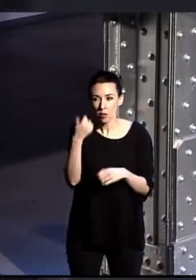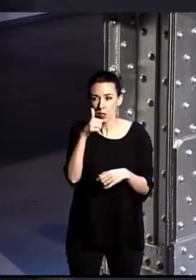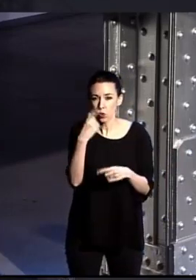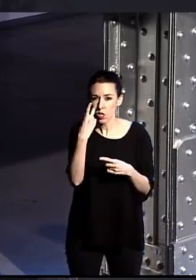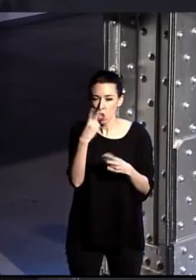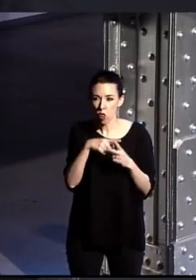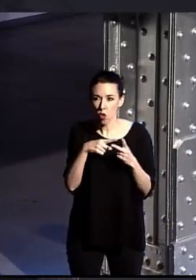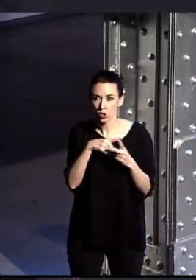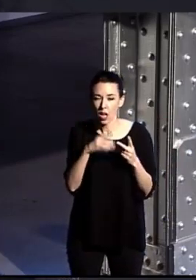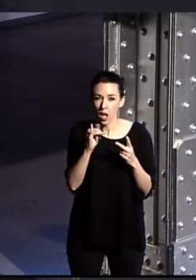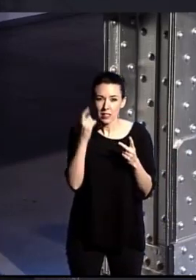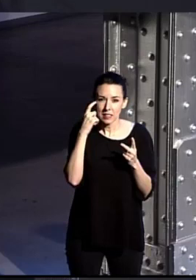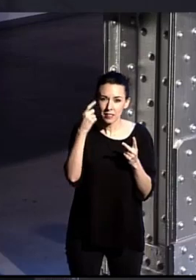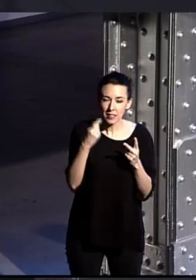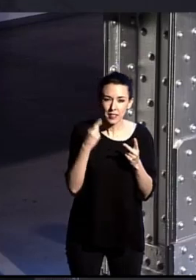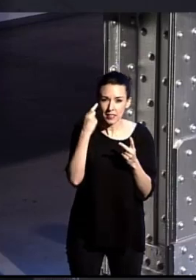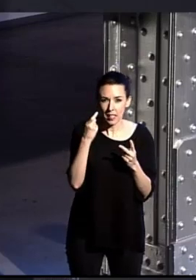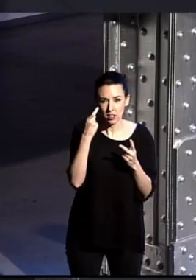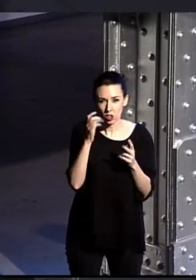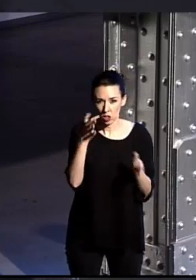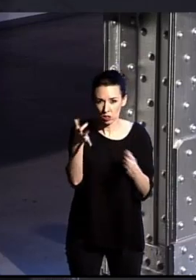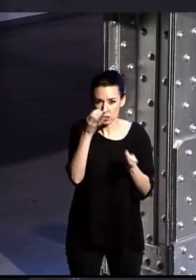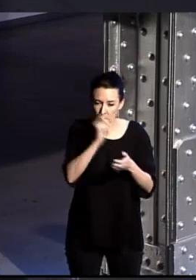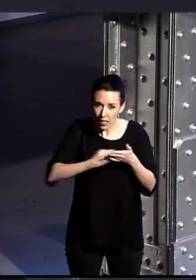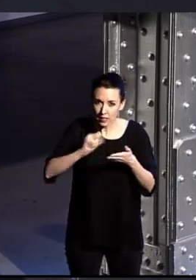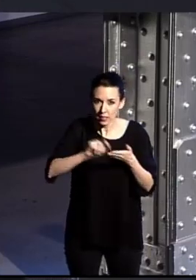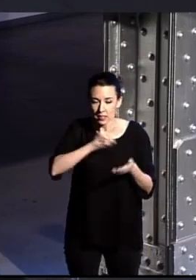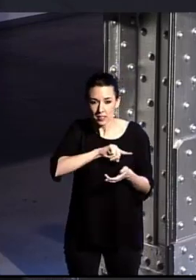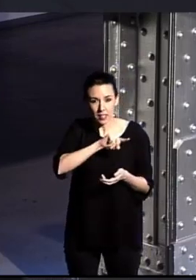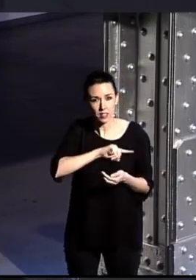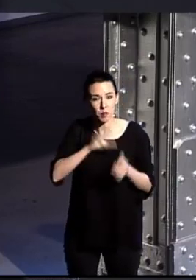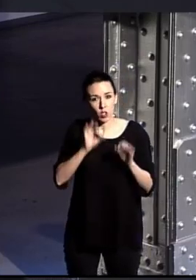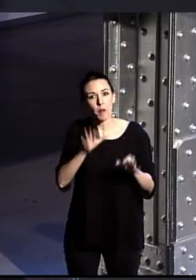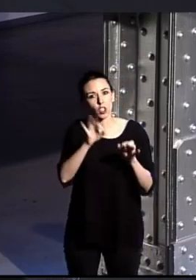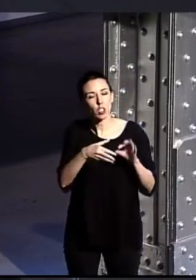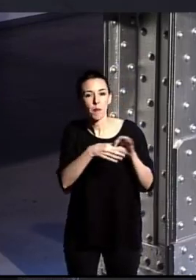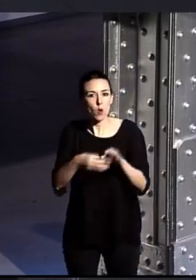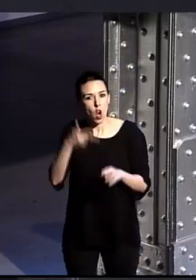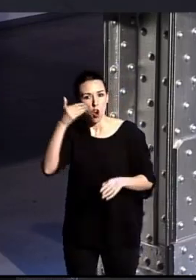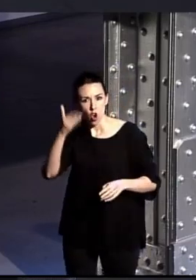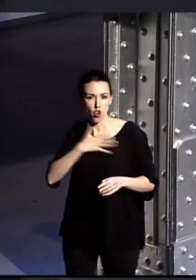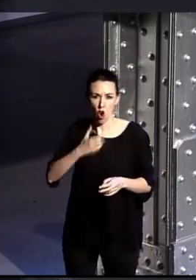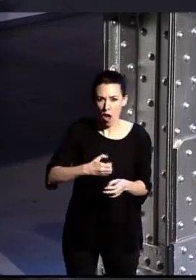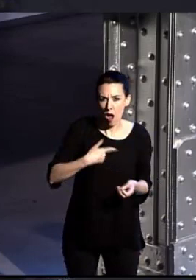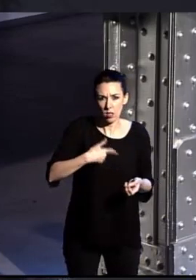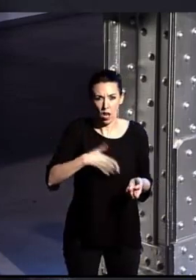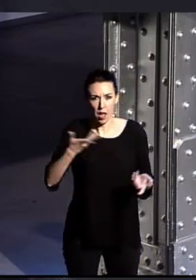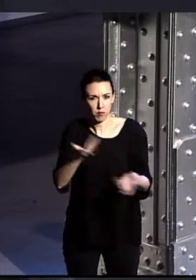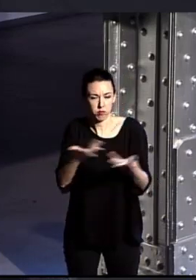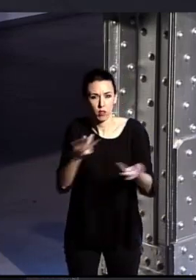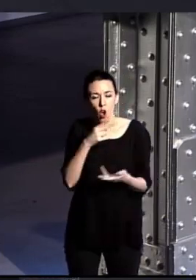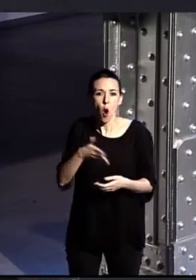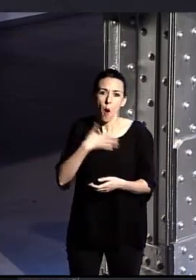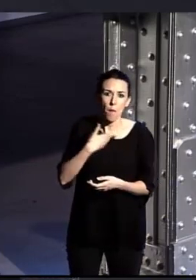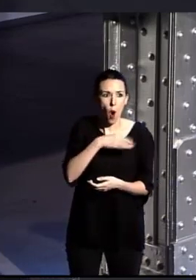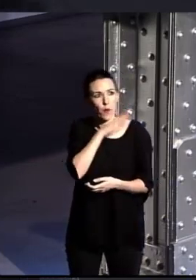Hay un intento más exhaustivo de describir los sentimientos, pero siempre tienen que ver con el honor, con el coraje, con la valentía, con la pobre